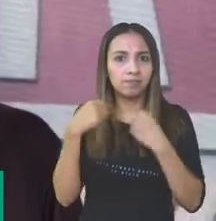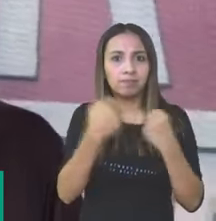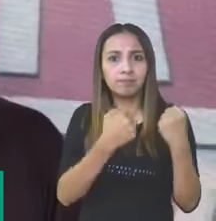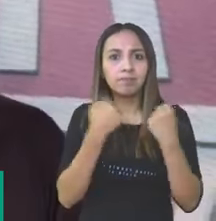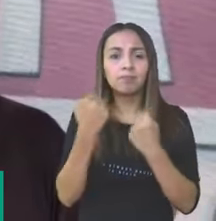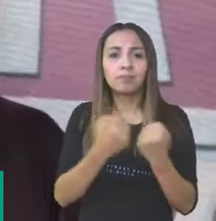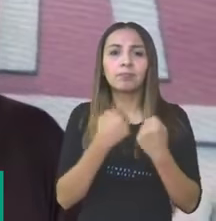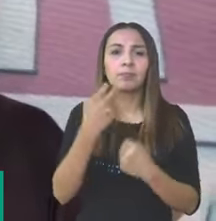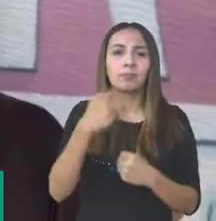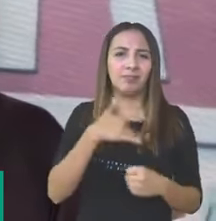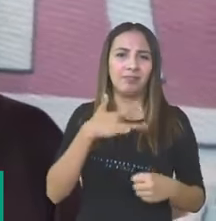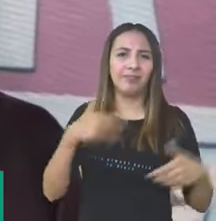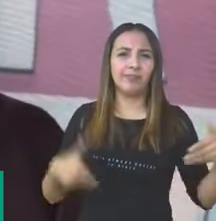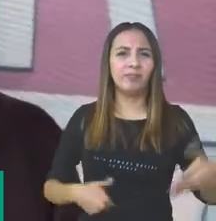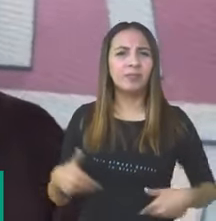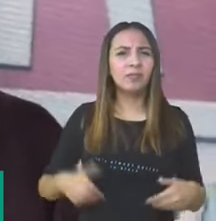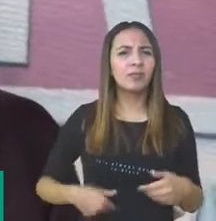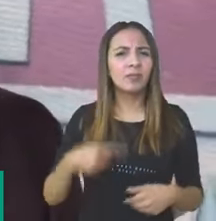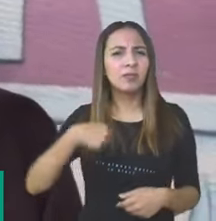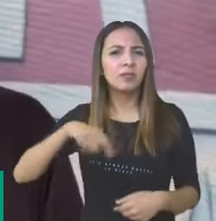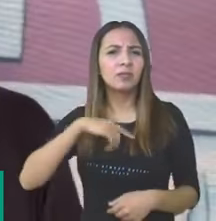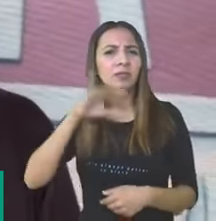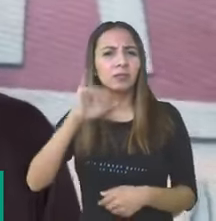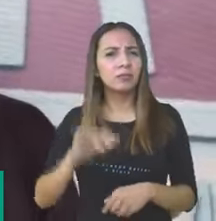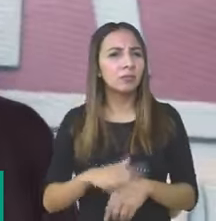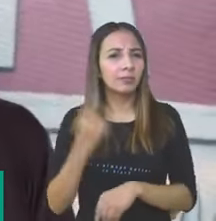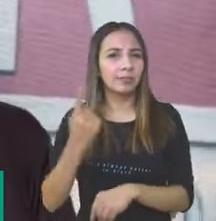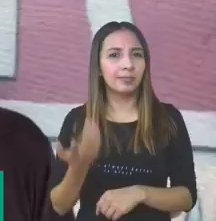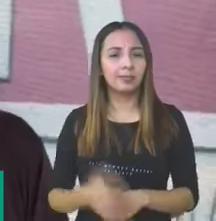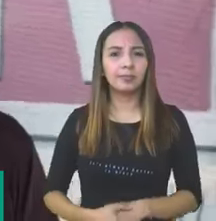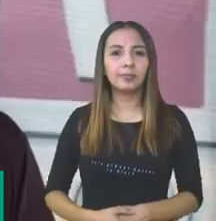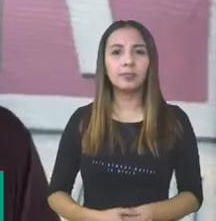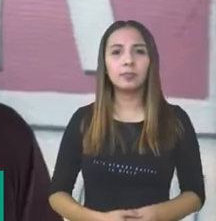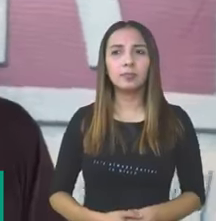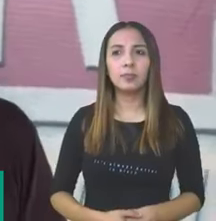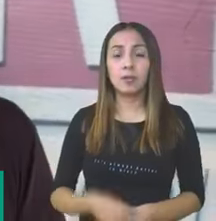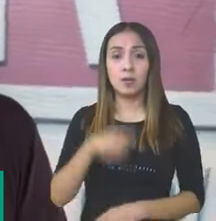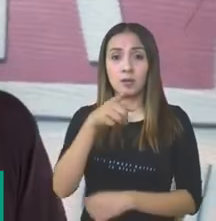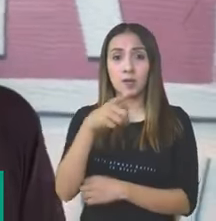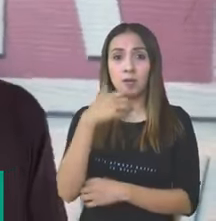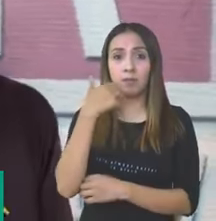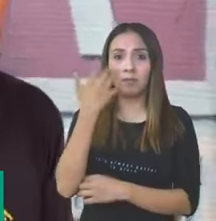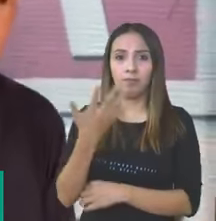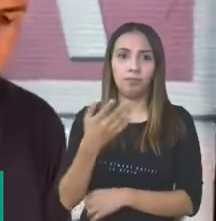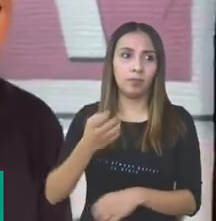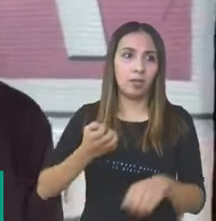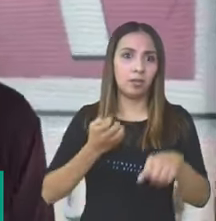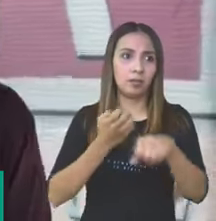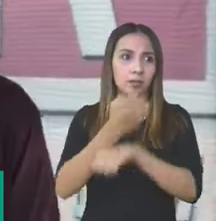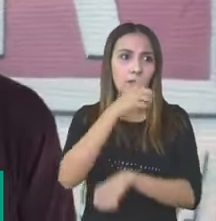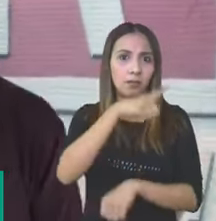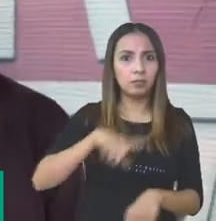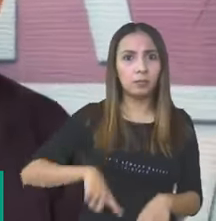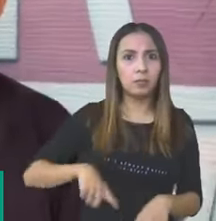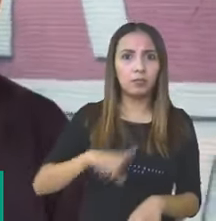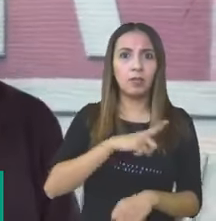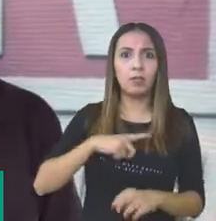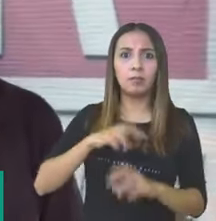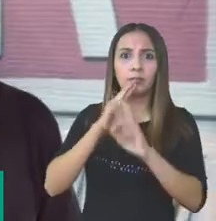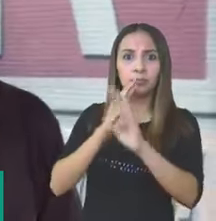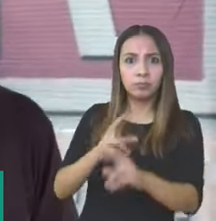molestia es esa, porque a nosotros sí. Tú estás buscando entonces, digo que el Estado te tiene que responder porque estás